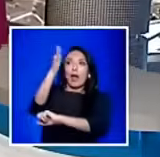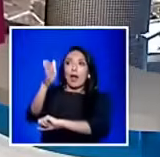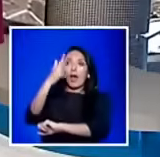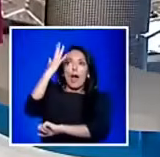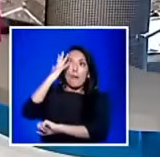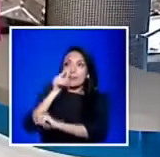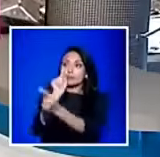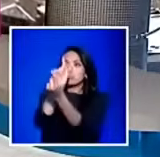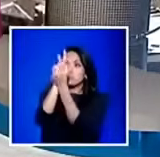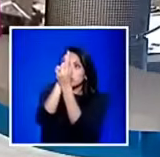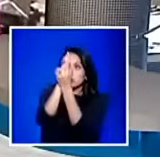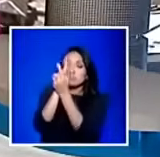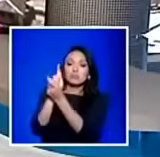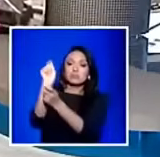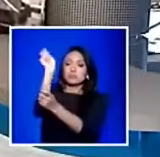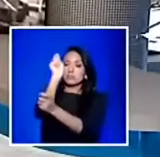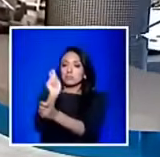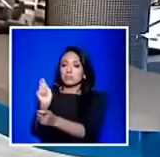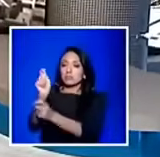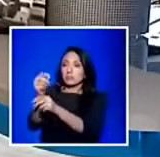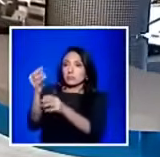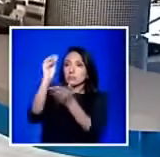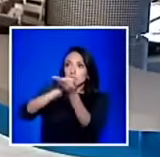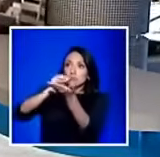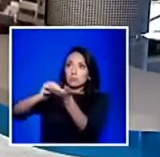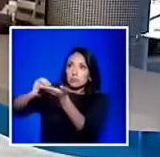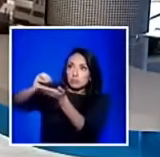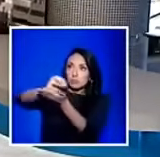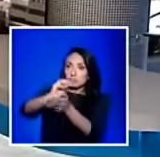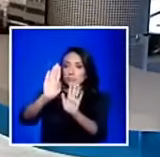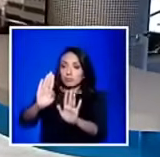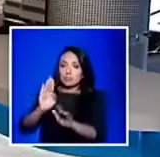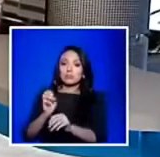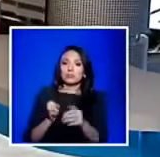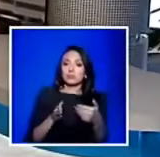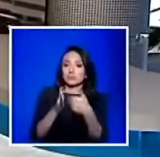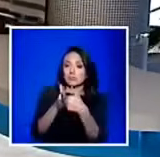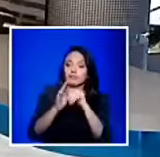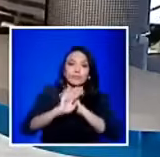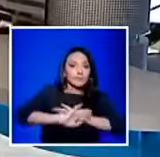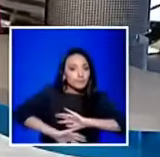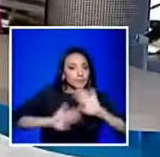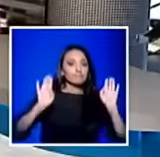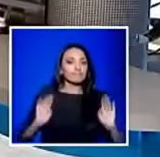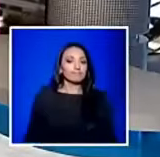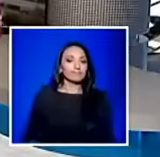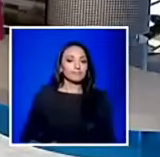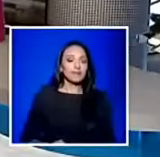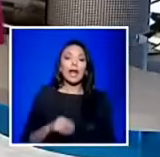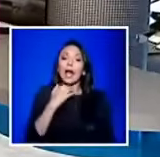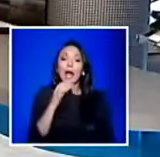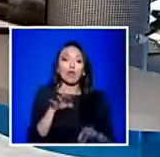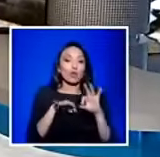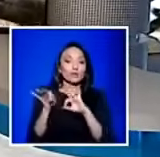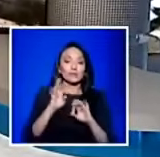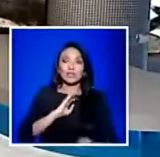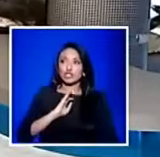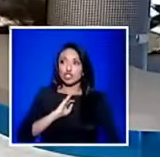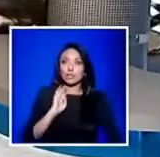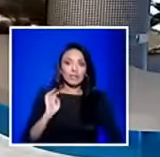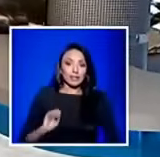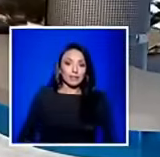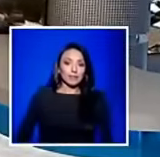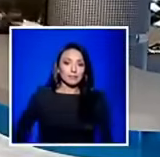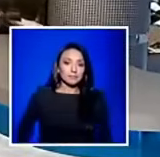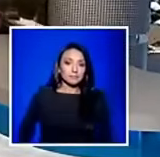amarillo, que tiene señalización, que le han hecho hasta el espacio, que es doble vía, pero bueno, ahí está, alguna explicación técnica y confiemos que eso sea